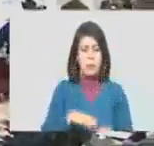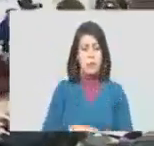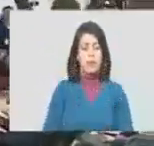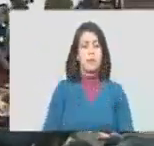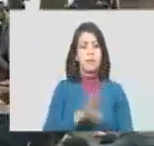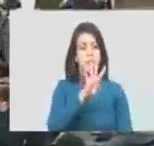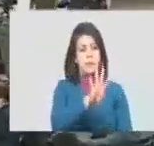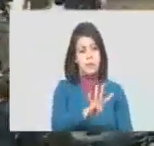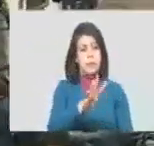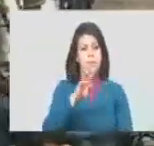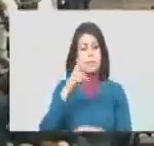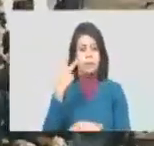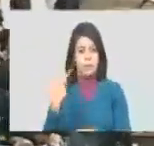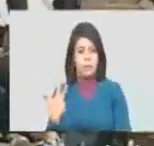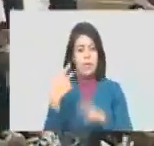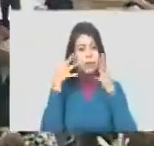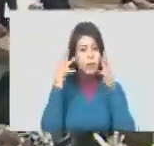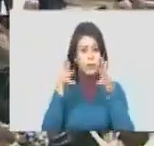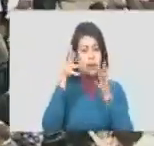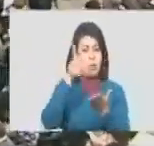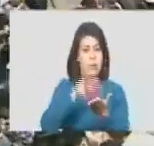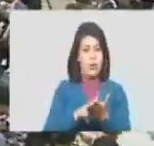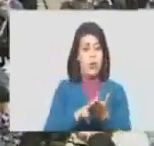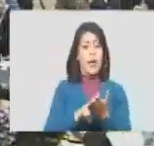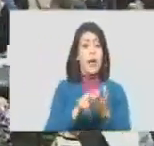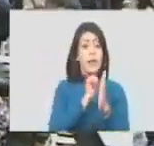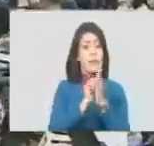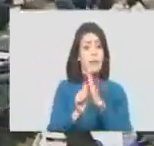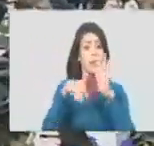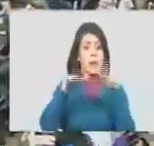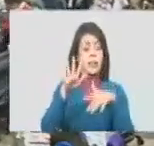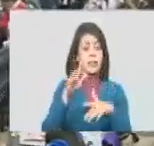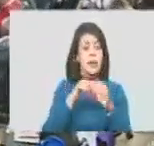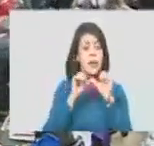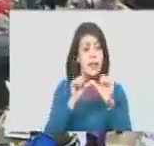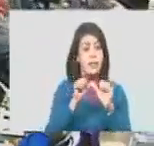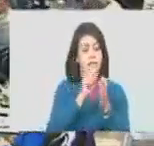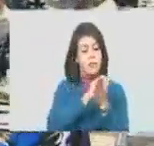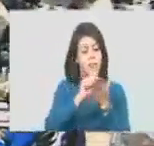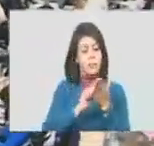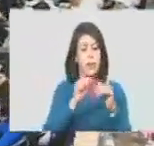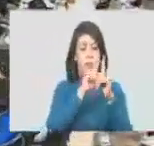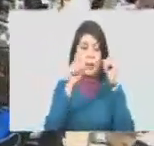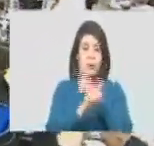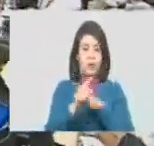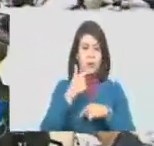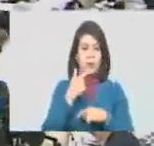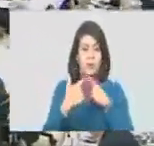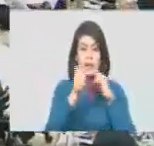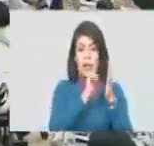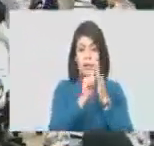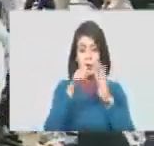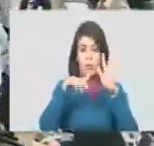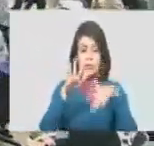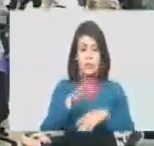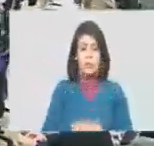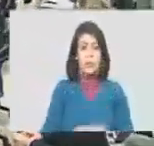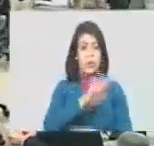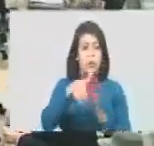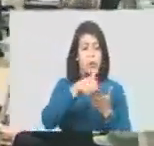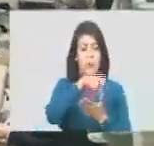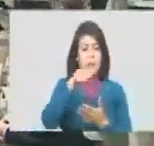Siguiente. 43. Se sugiere aprobar el contenido del artículo 15 quedando redactado de la manera siguiente. Artículo 15.